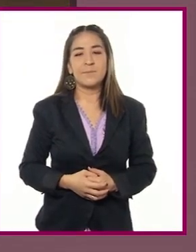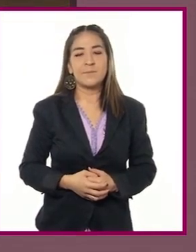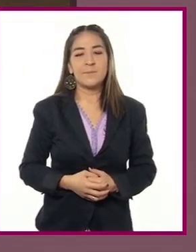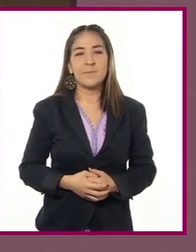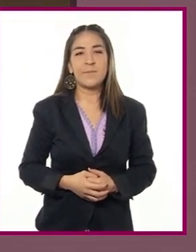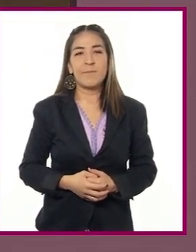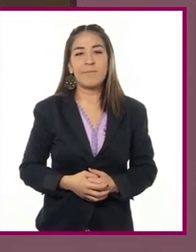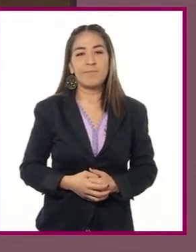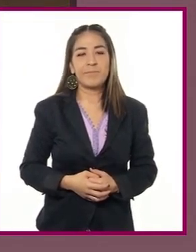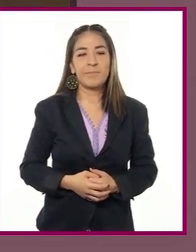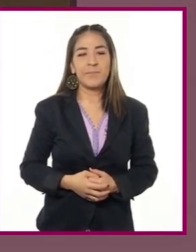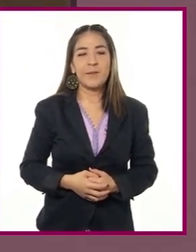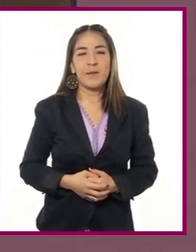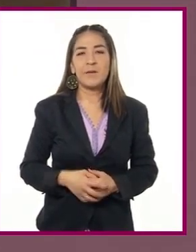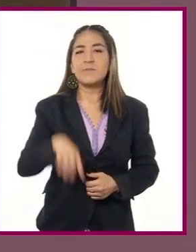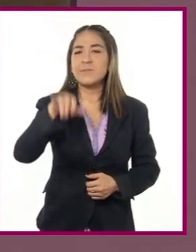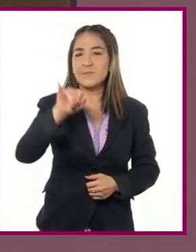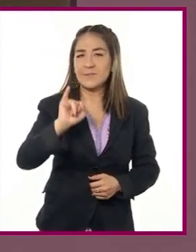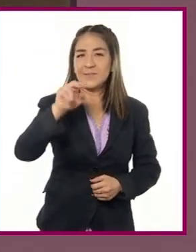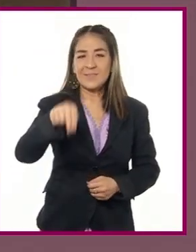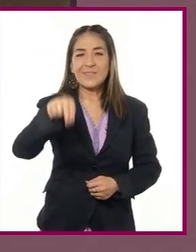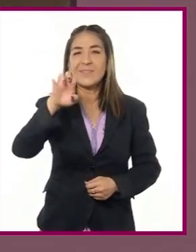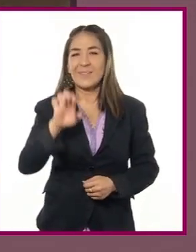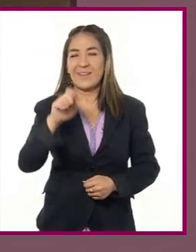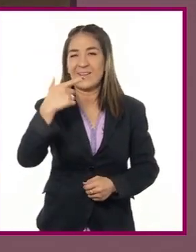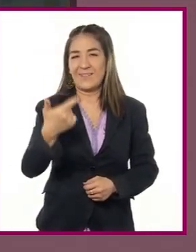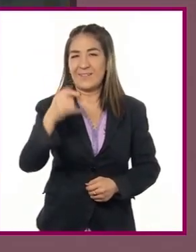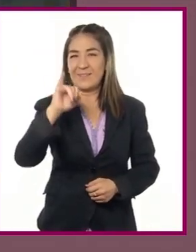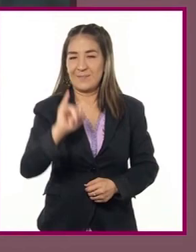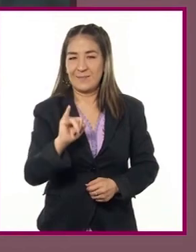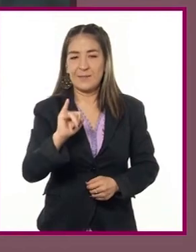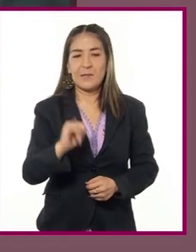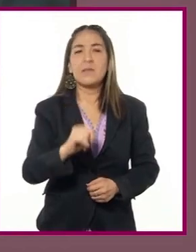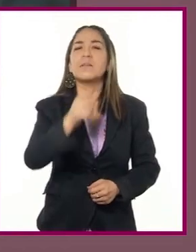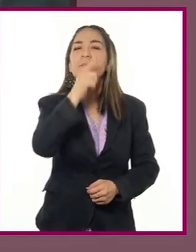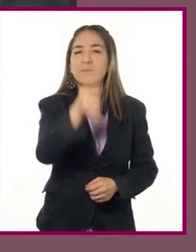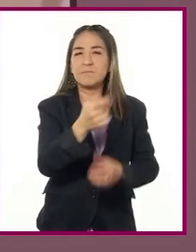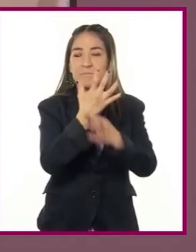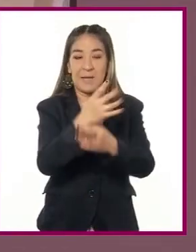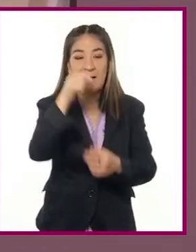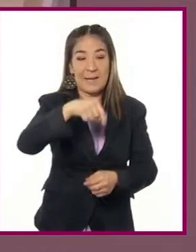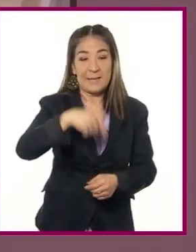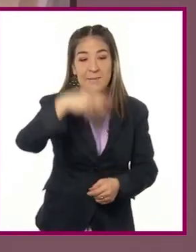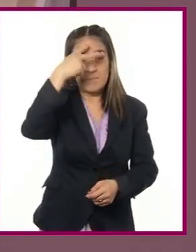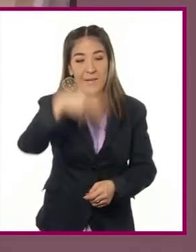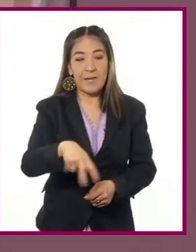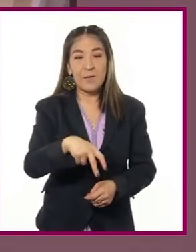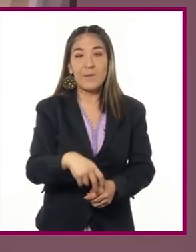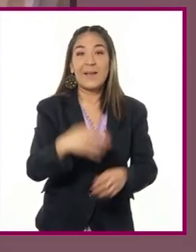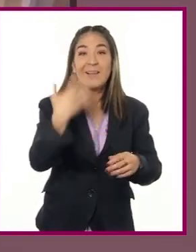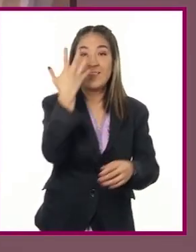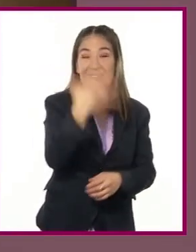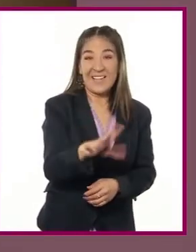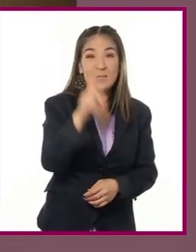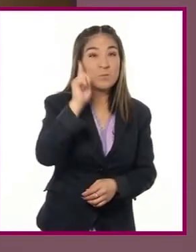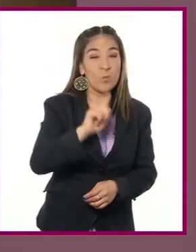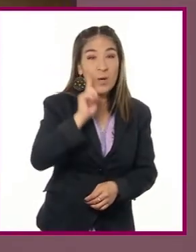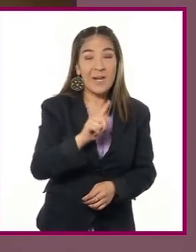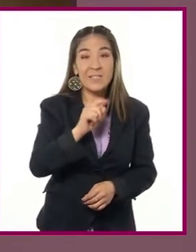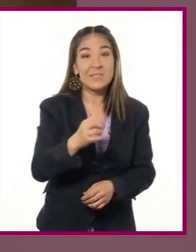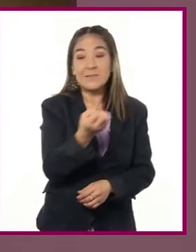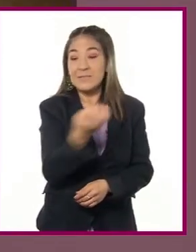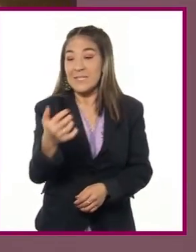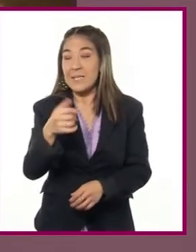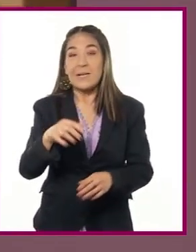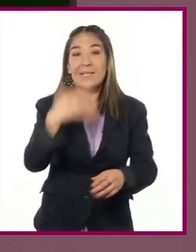El Instituto Nacional de Estadística y Geografía, INEGI, destaca que en México, 6 de cada 10 mujeres han